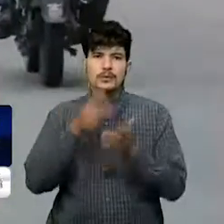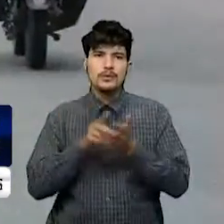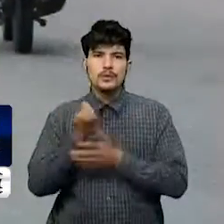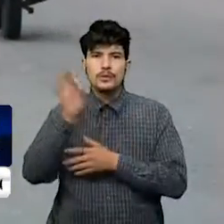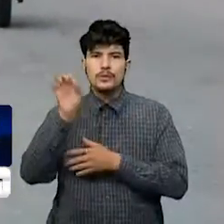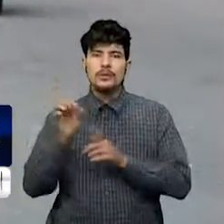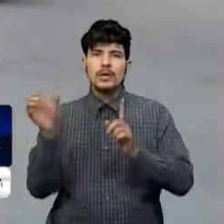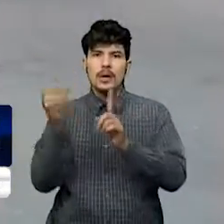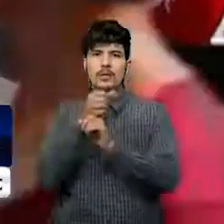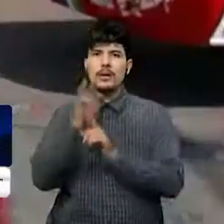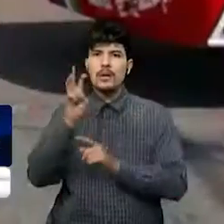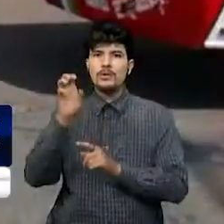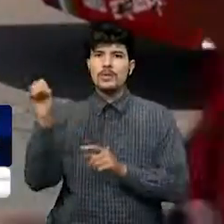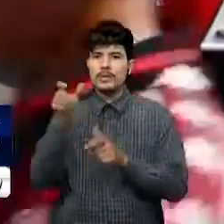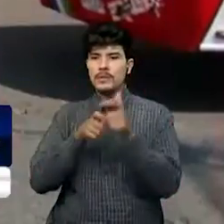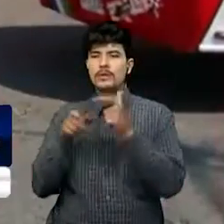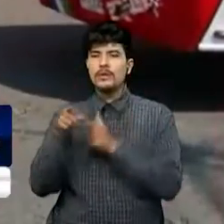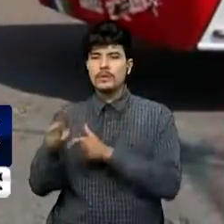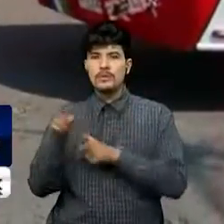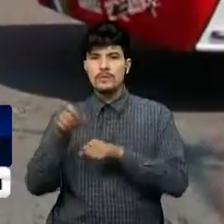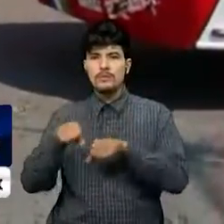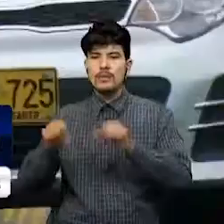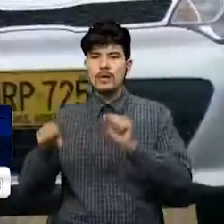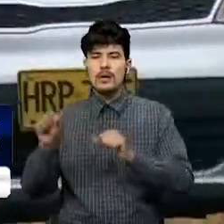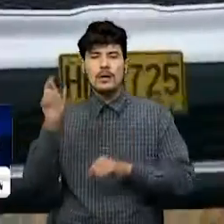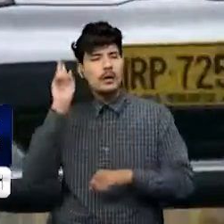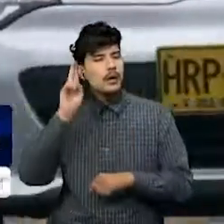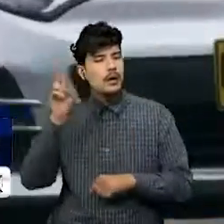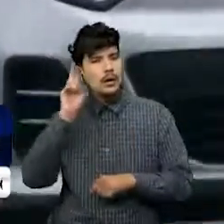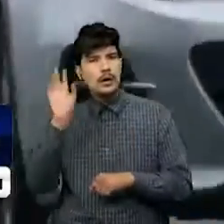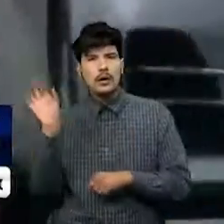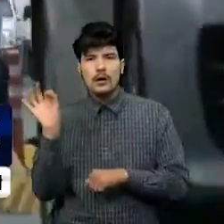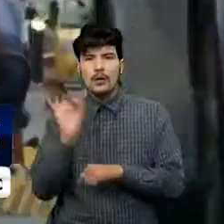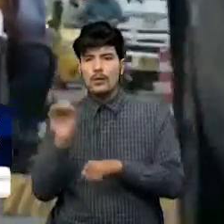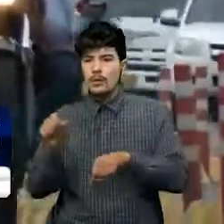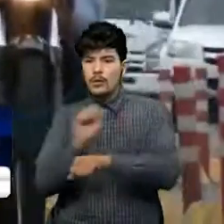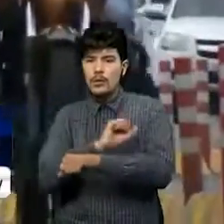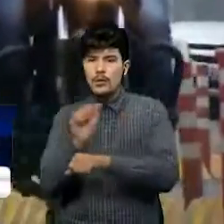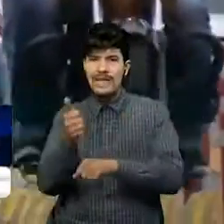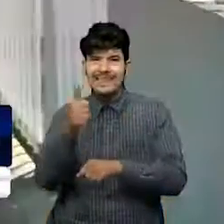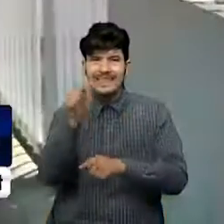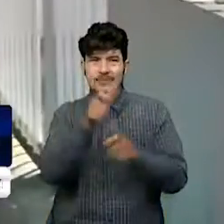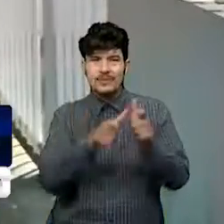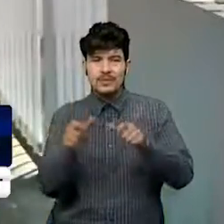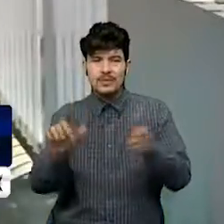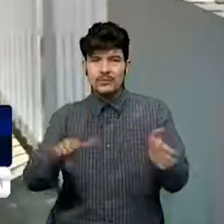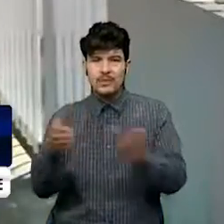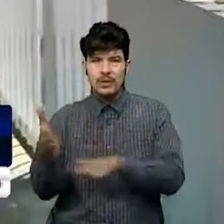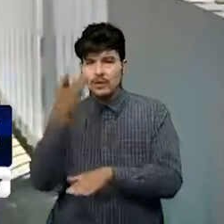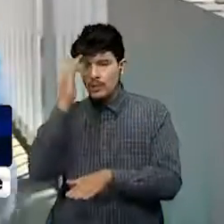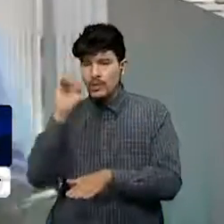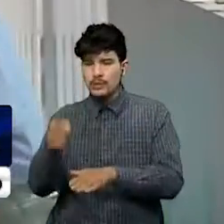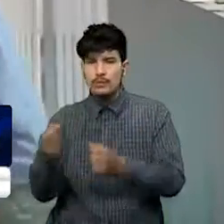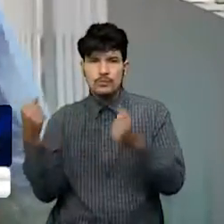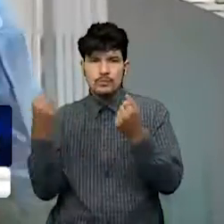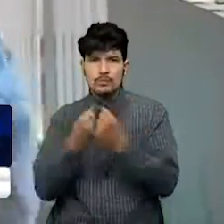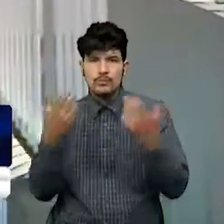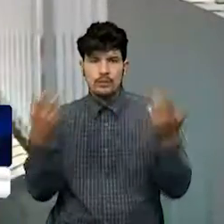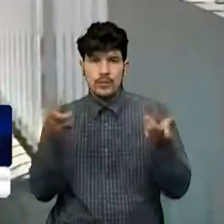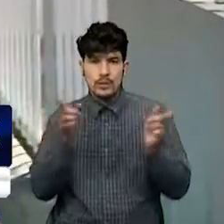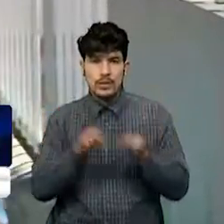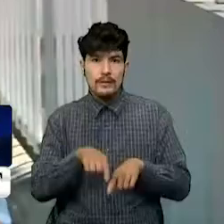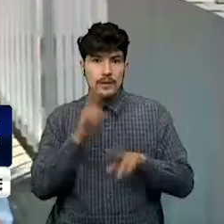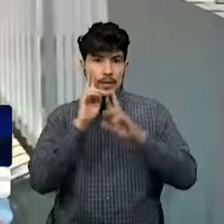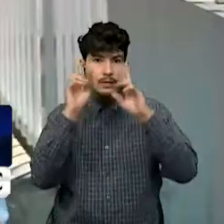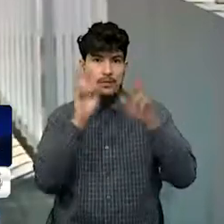más de 80 personas manejando después de ingerir licor. Tenemos 10 muertes por accidente de tránsito. Cabe resaltar que de